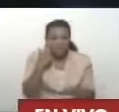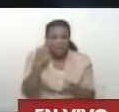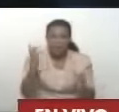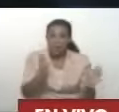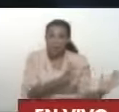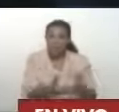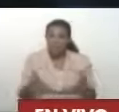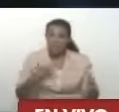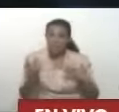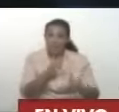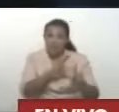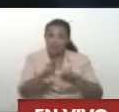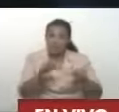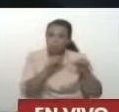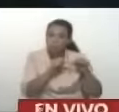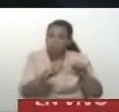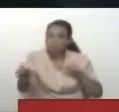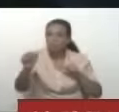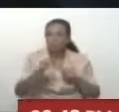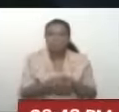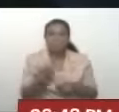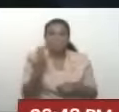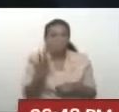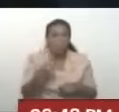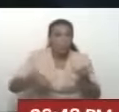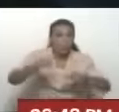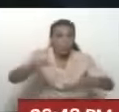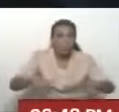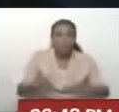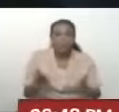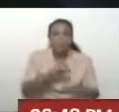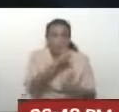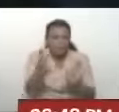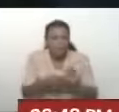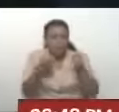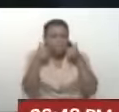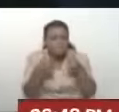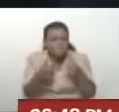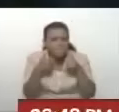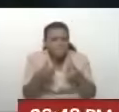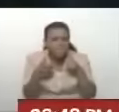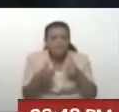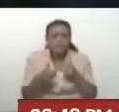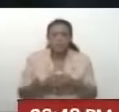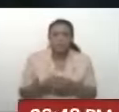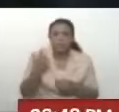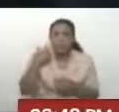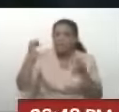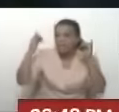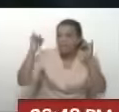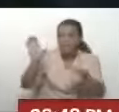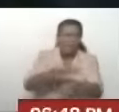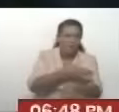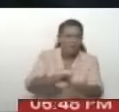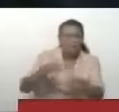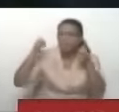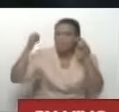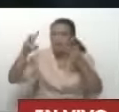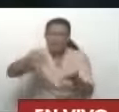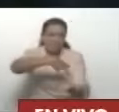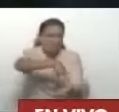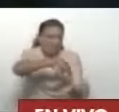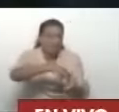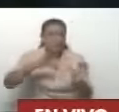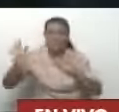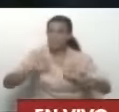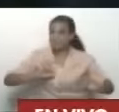agenda cultural permanente, donde queremos que sea algo bien completo, que tenga... quizás festival de canto, festival de baile,